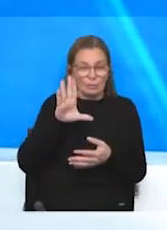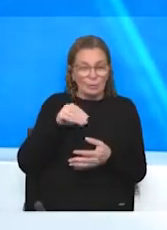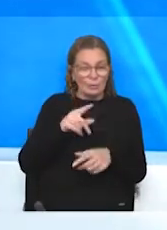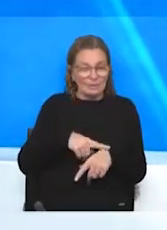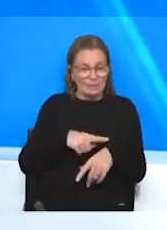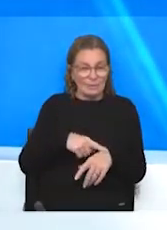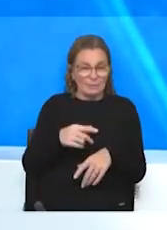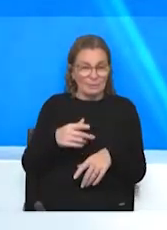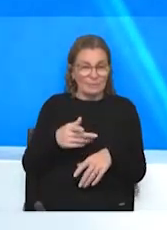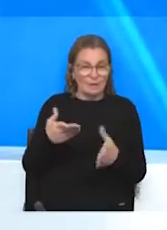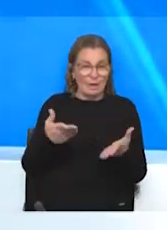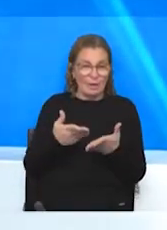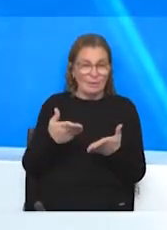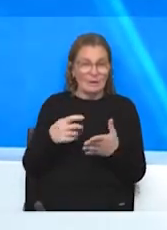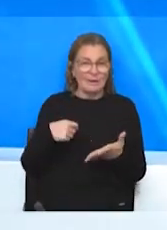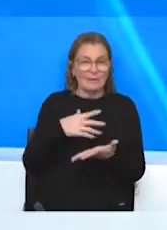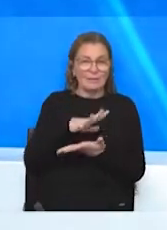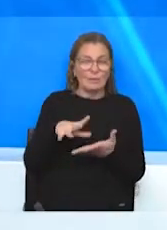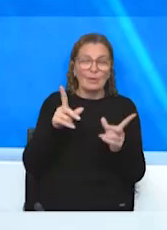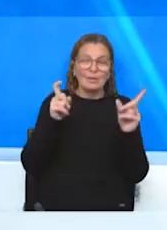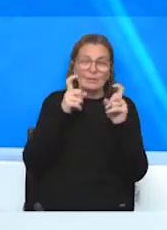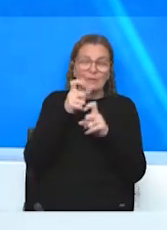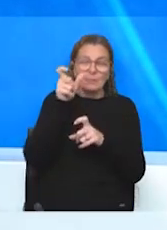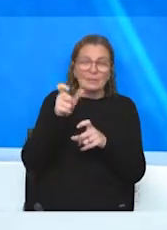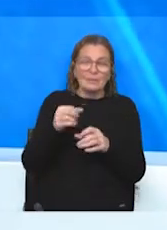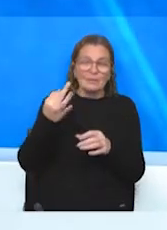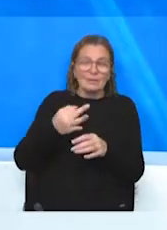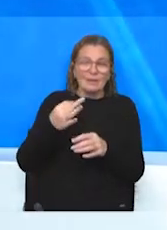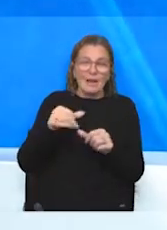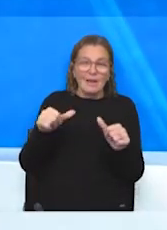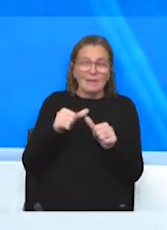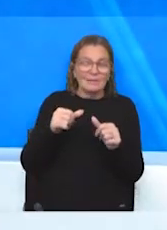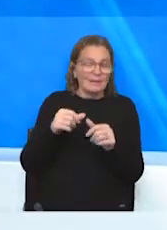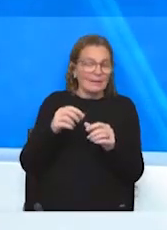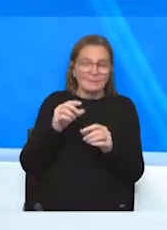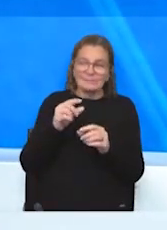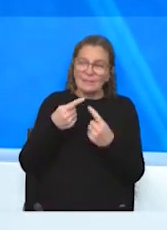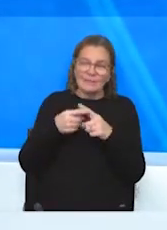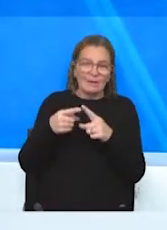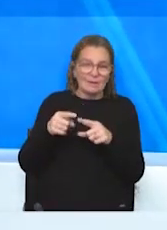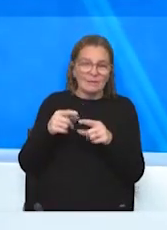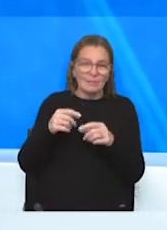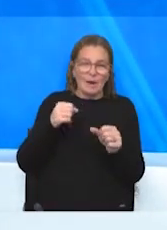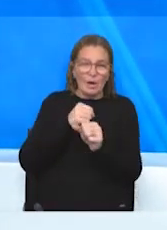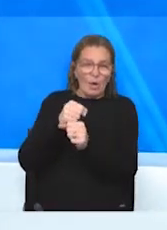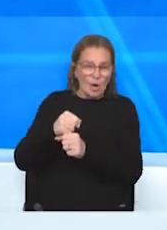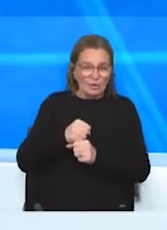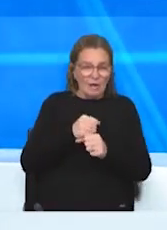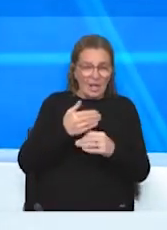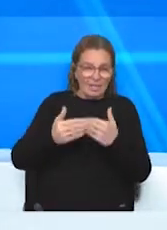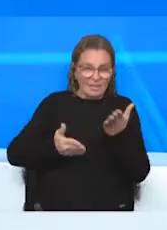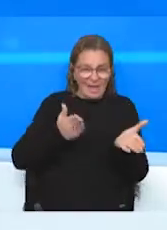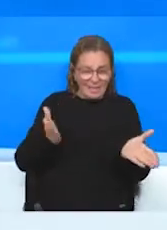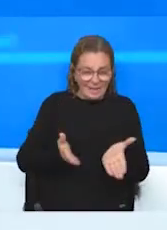tiempo no y ahora por hoy la situación es difícil la gente de verdad hace malabare literalmente para poder este llevar la Hoya adelante las hoyas son